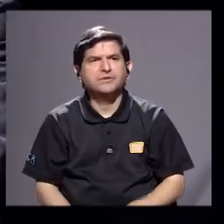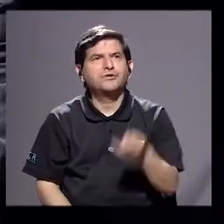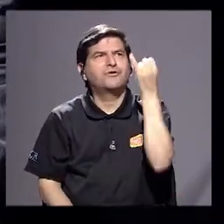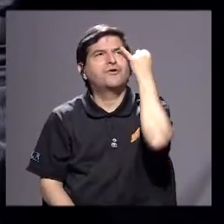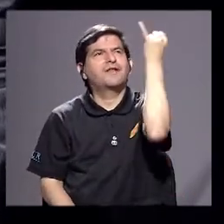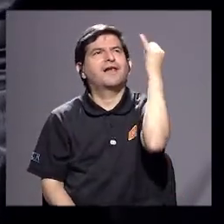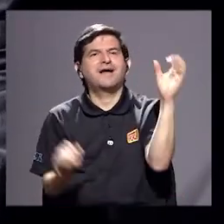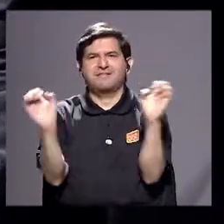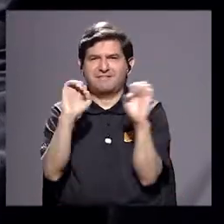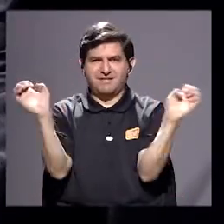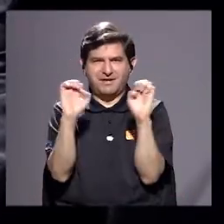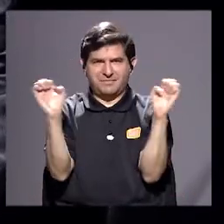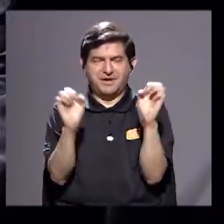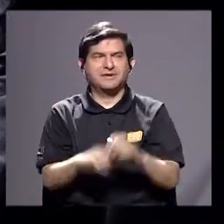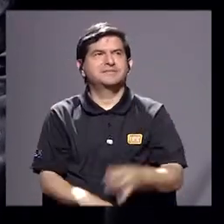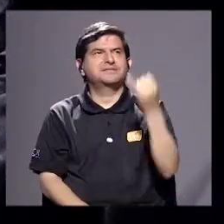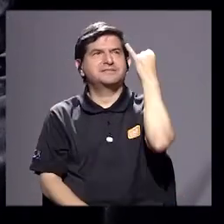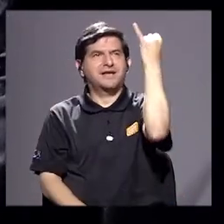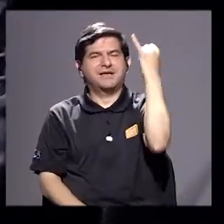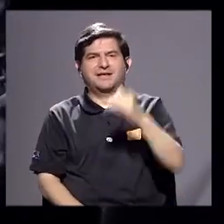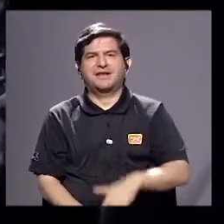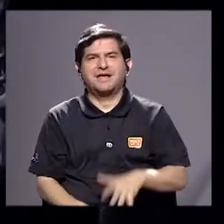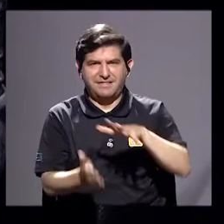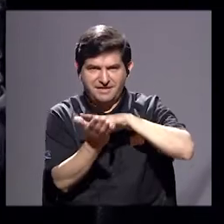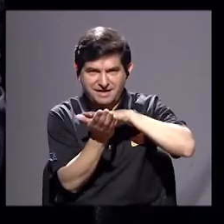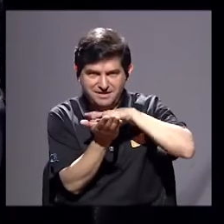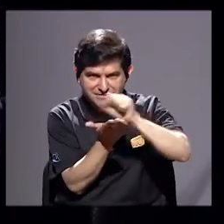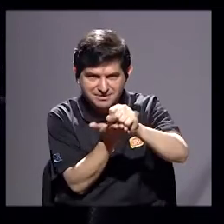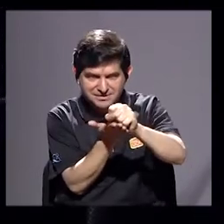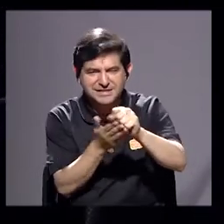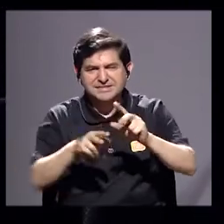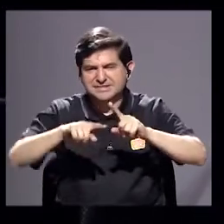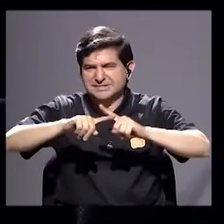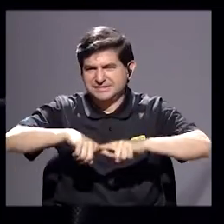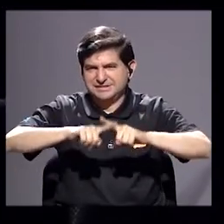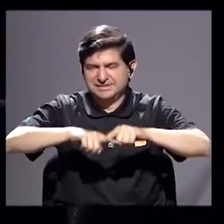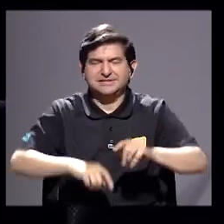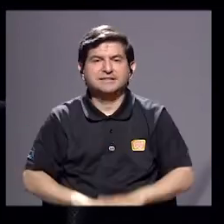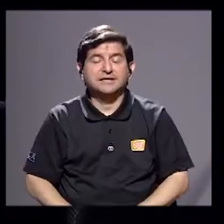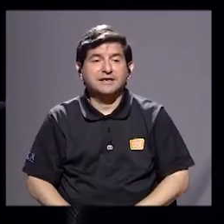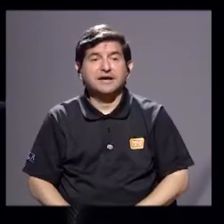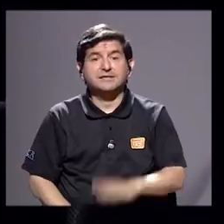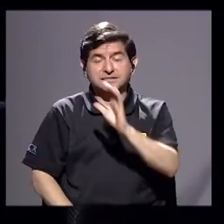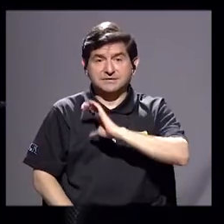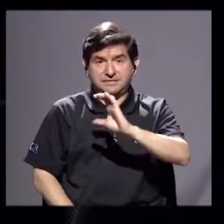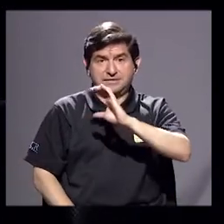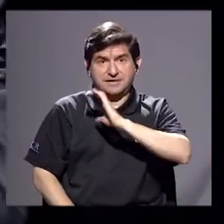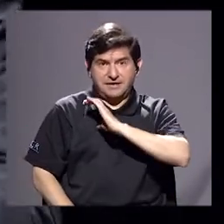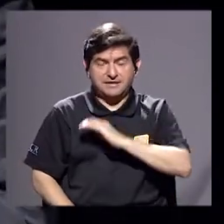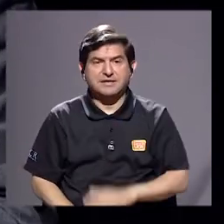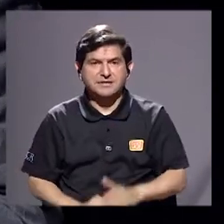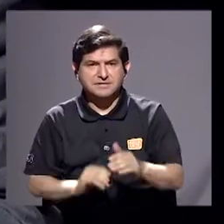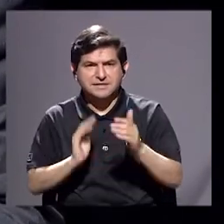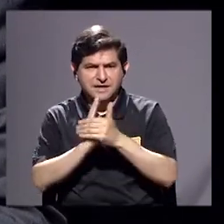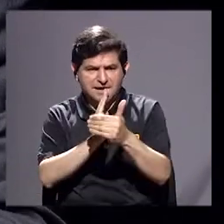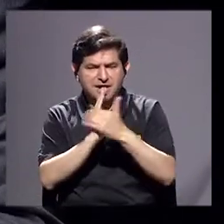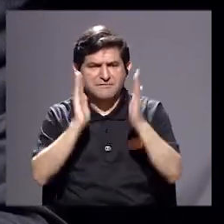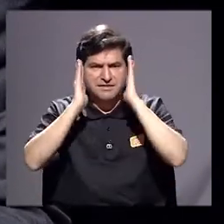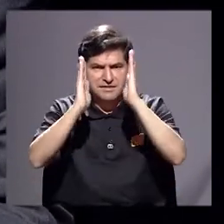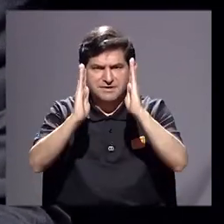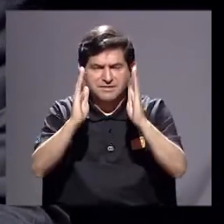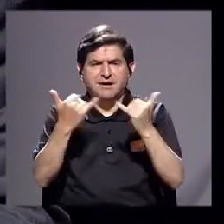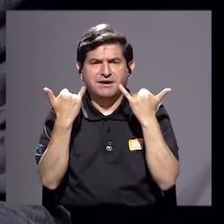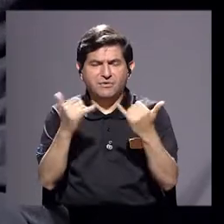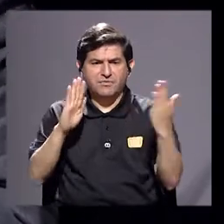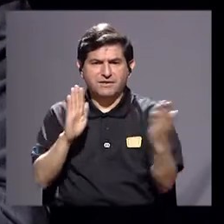de emergencia y el concepto desastre muy relativo y es inherente a la capacidad que tengamos para enfrentar eso que hoy día está muy en boga